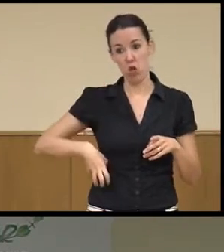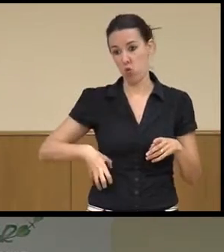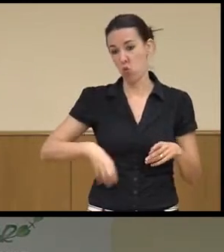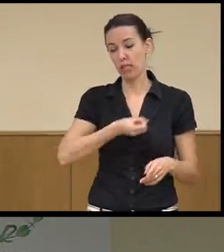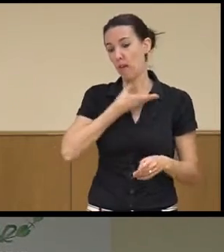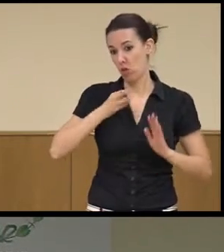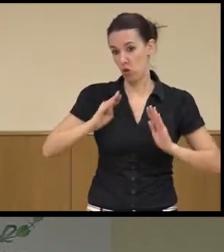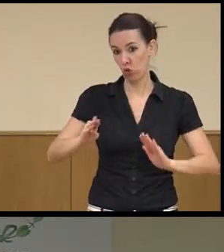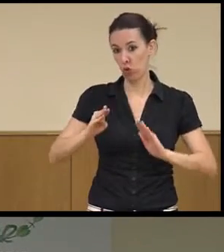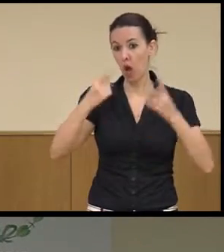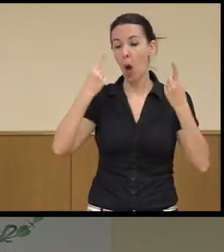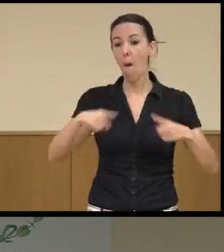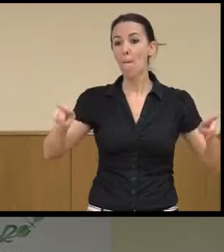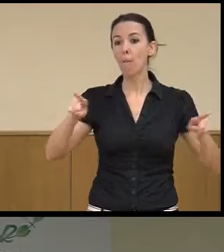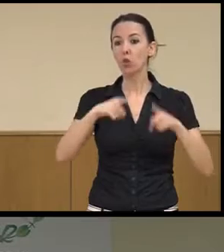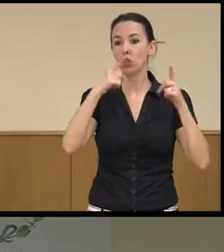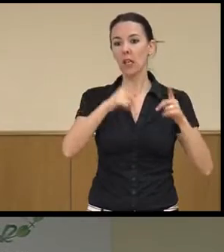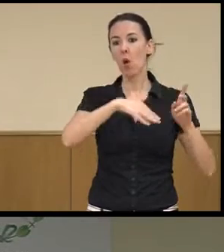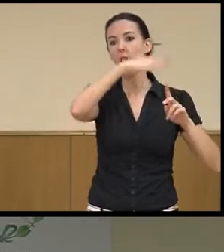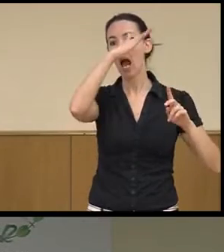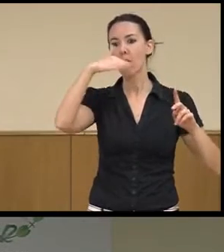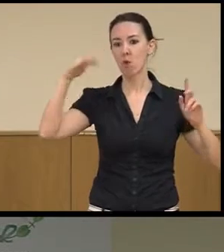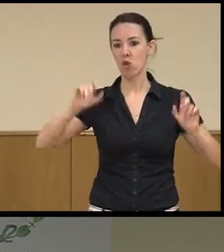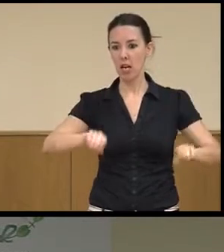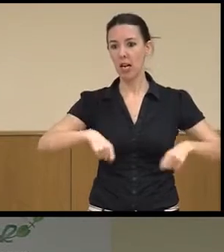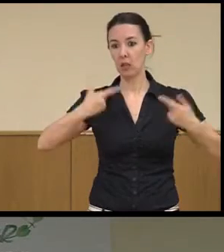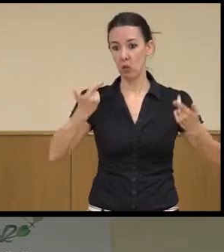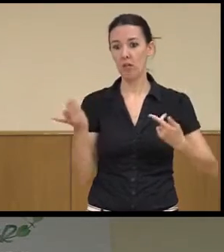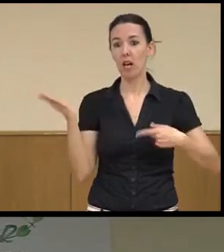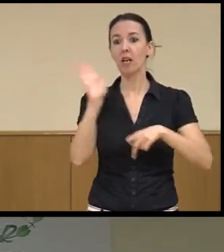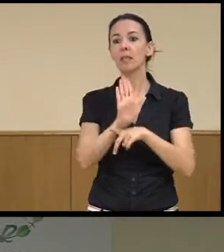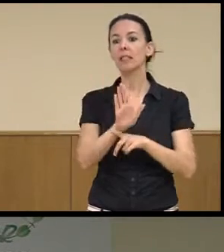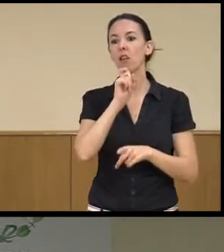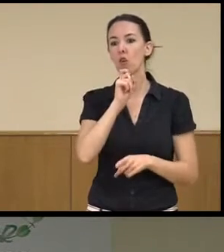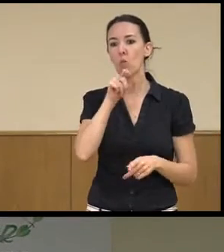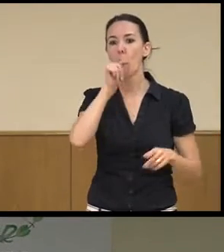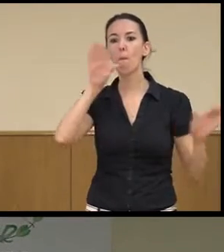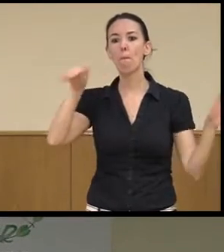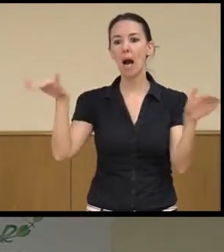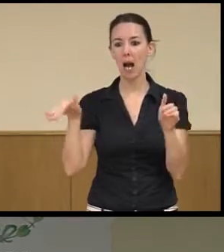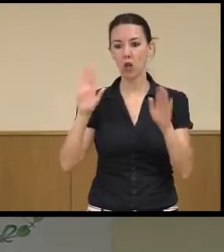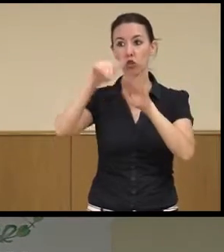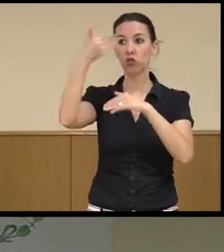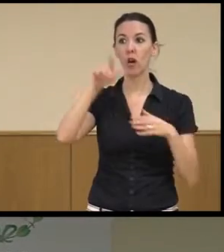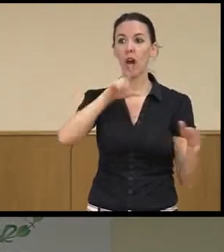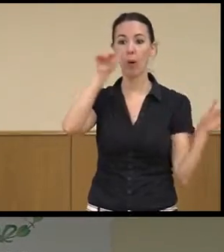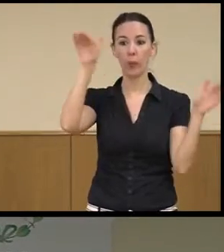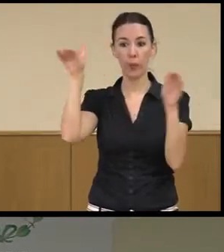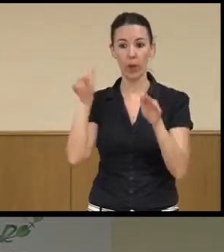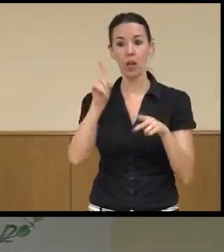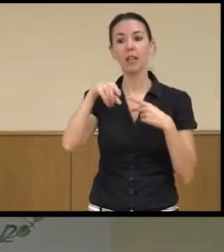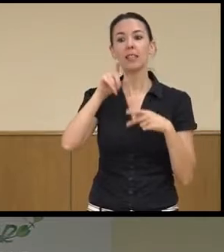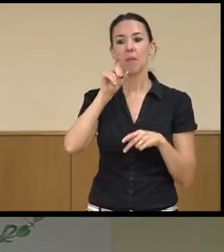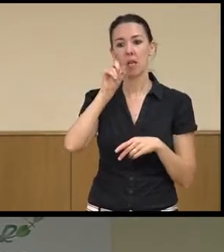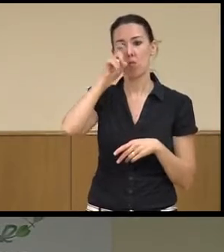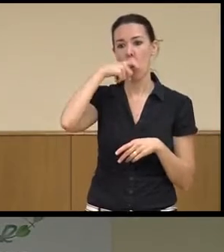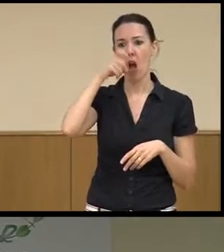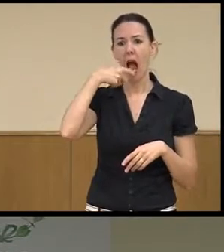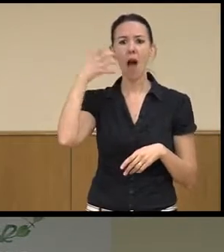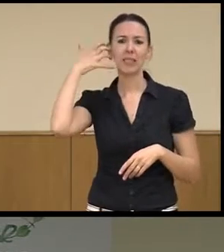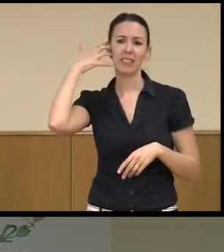archiduques. Música, armonía de la naturaleza representada en los pájaros que vuelan en el exterior y en las aves exóticas,